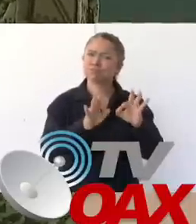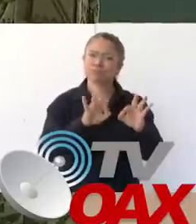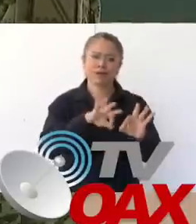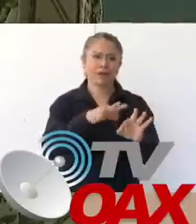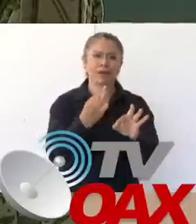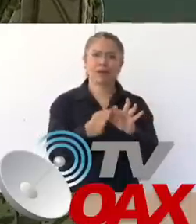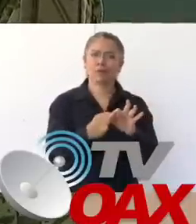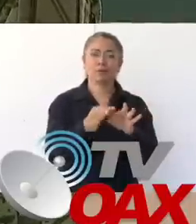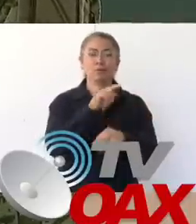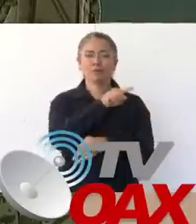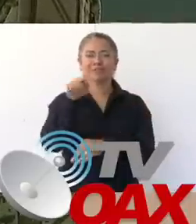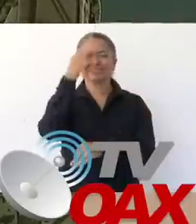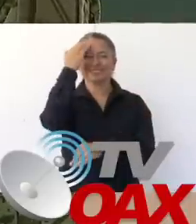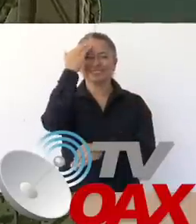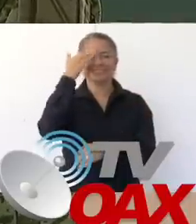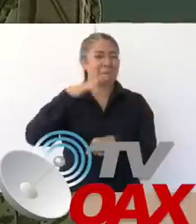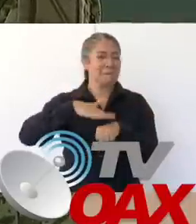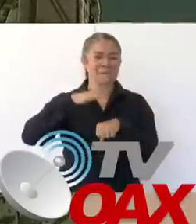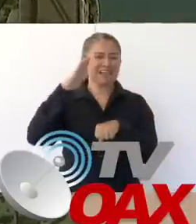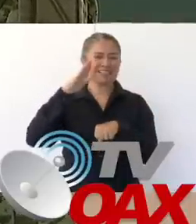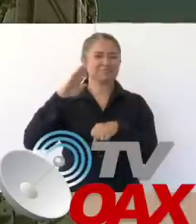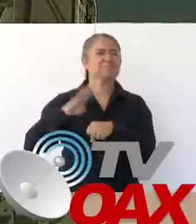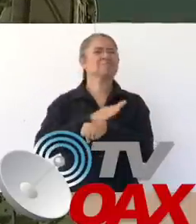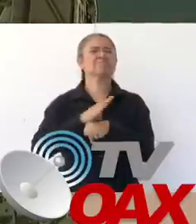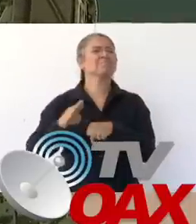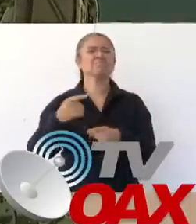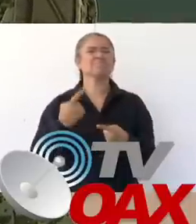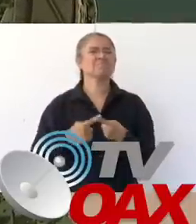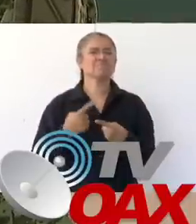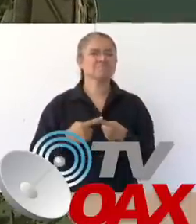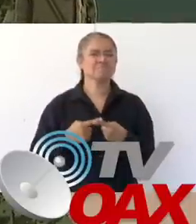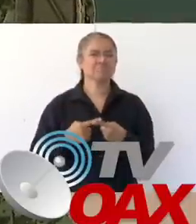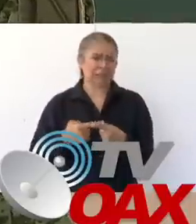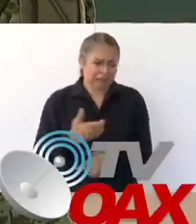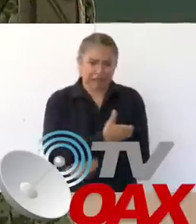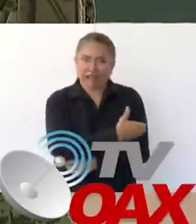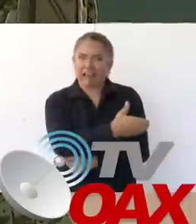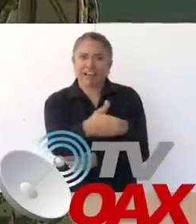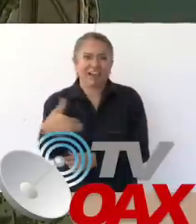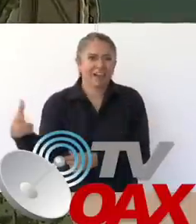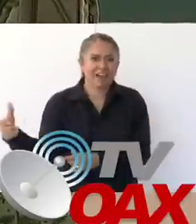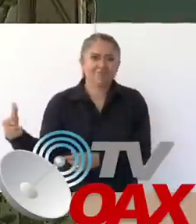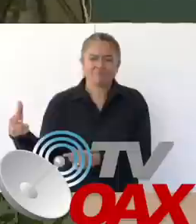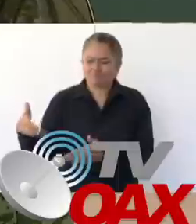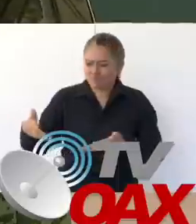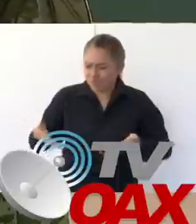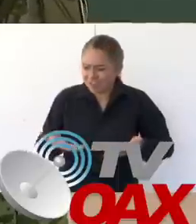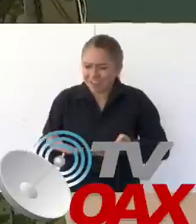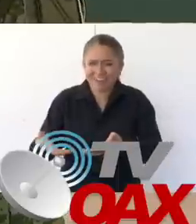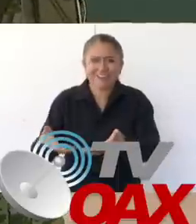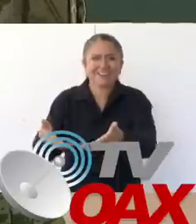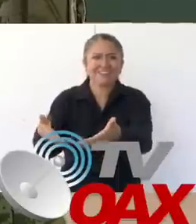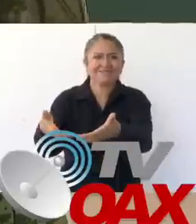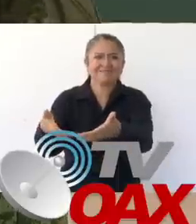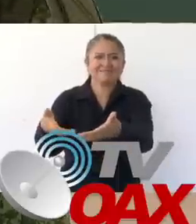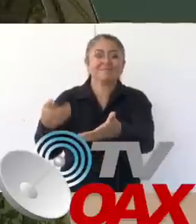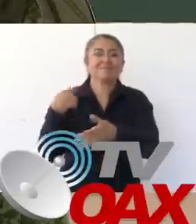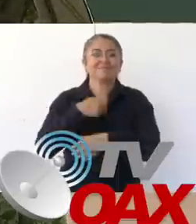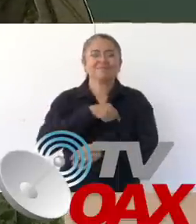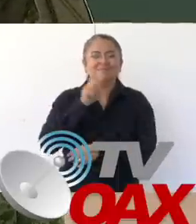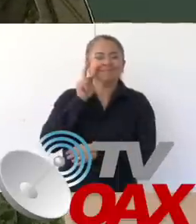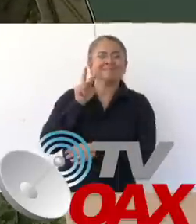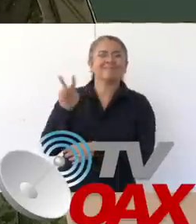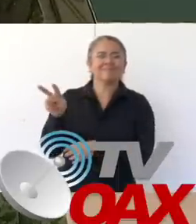Ustedes la conocen más, es una obra que va a beneficiar al campo, a los caminos, esos caminos que llevamos